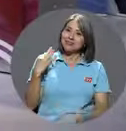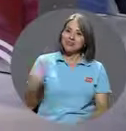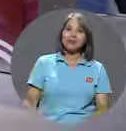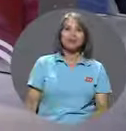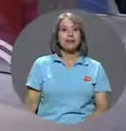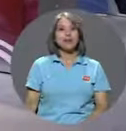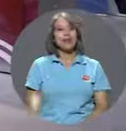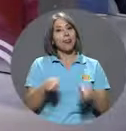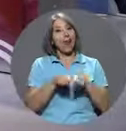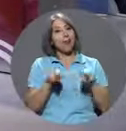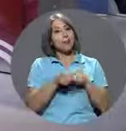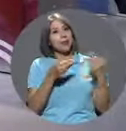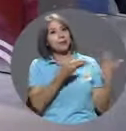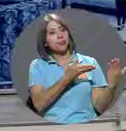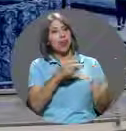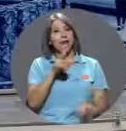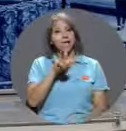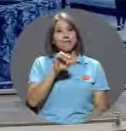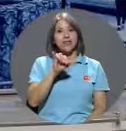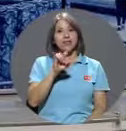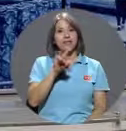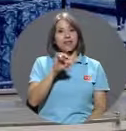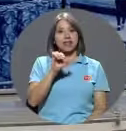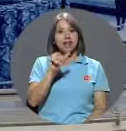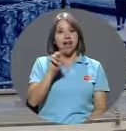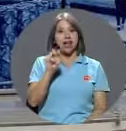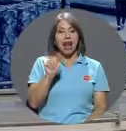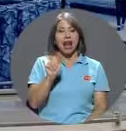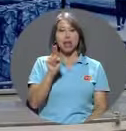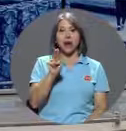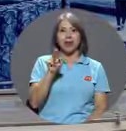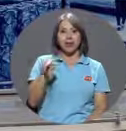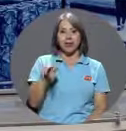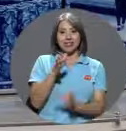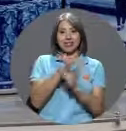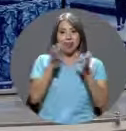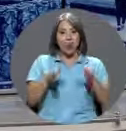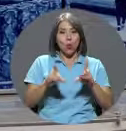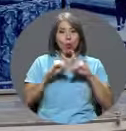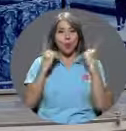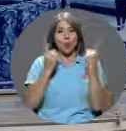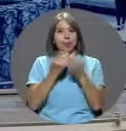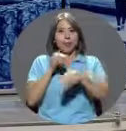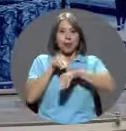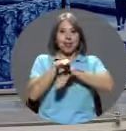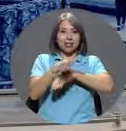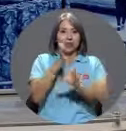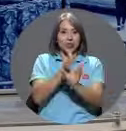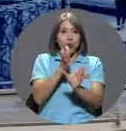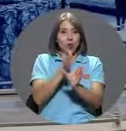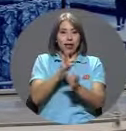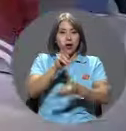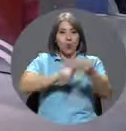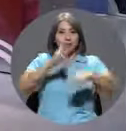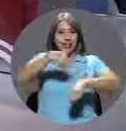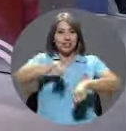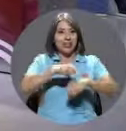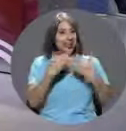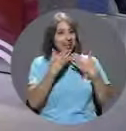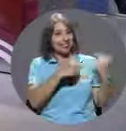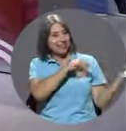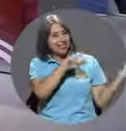Viviana Umaña Porras, quien es psicóloga del Departamento de Orientación y Psicología de la Universidad Nacional. Gracias por estar con nosotros. Gracias. Y